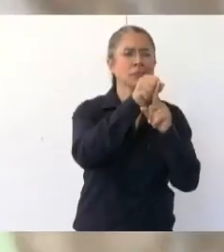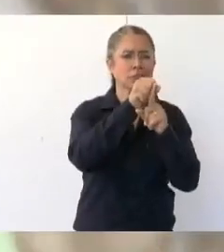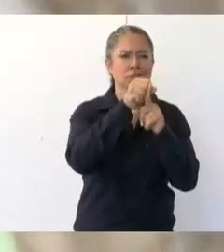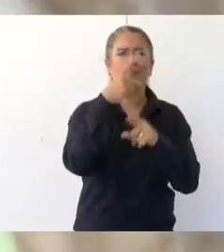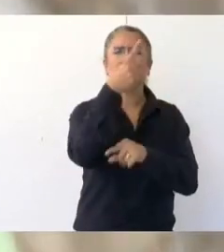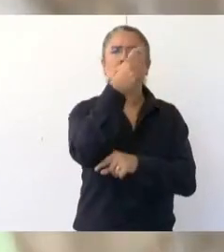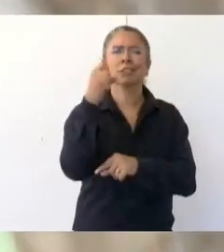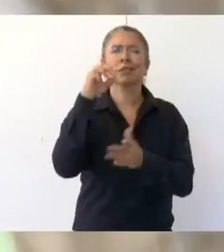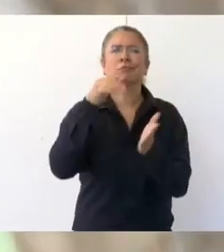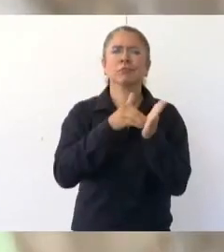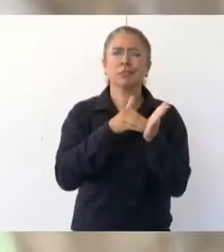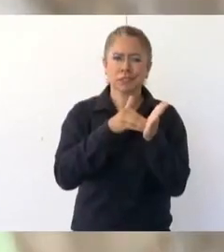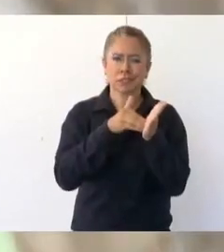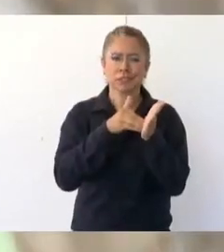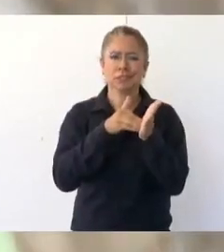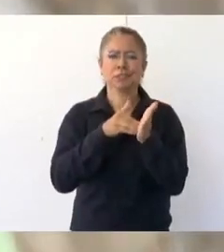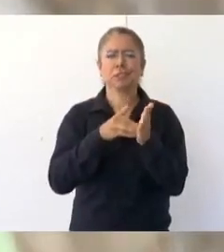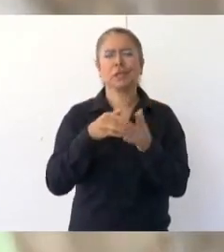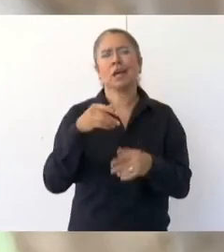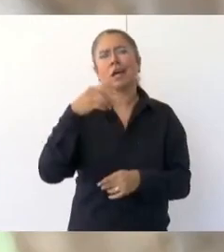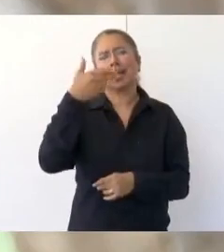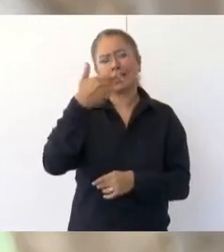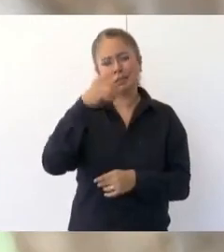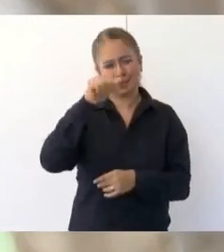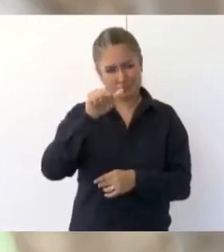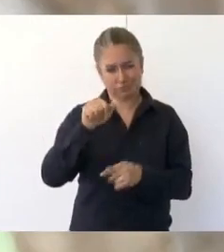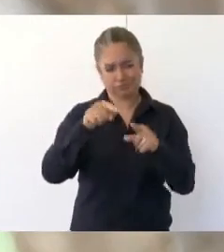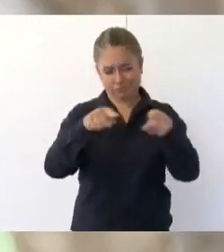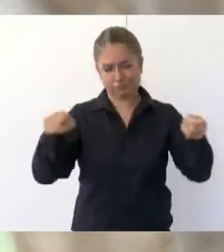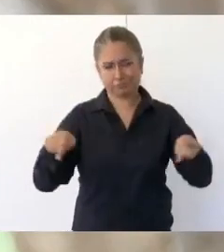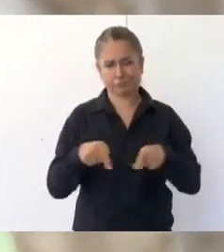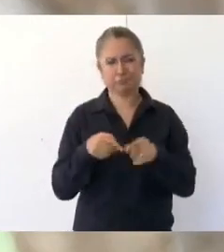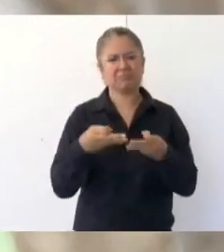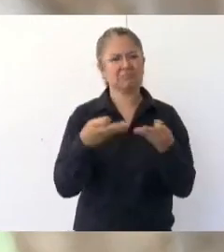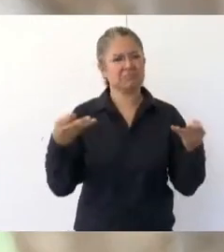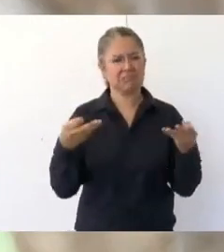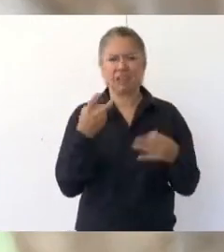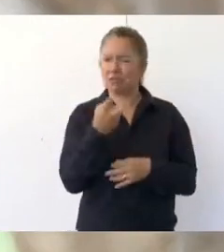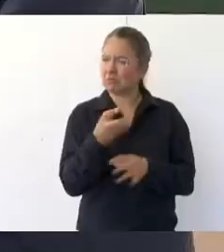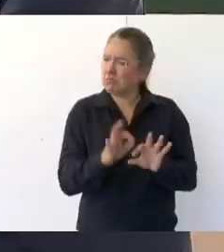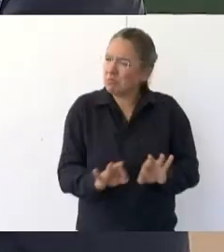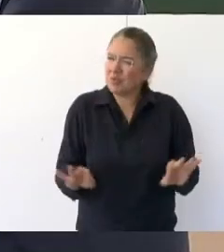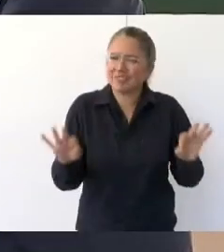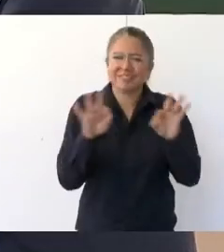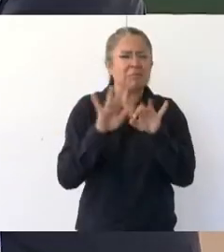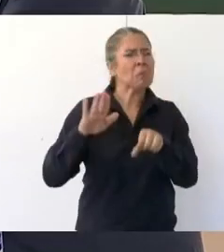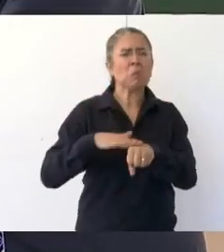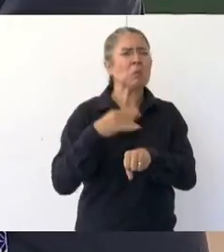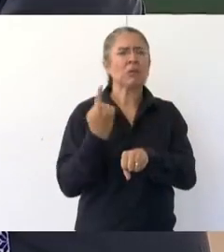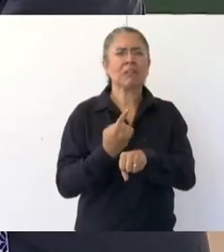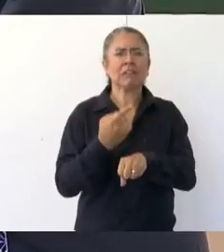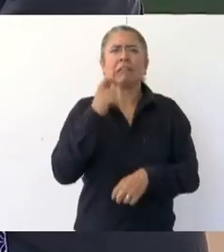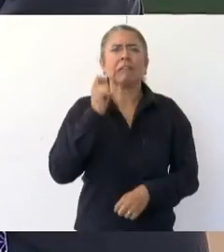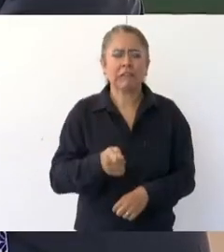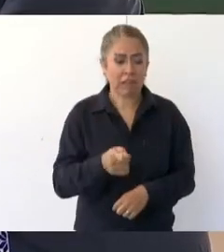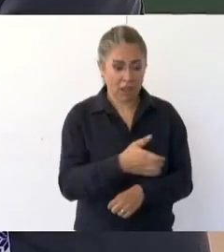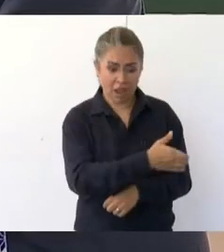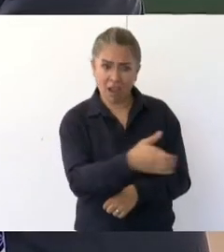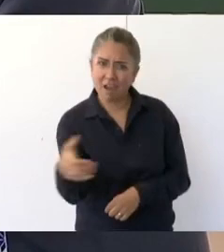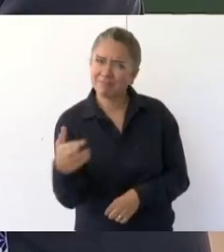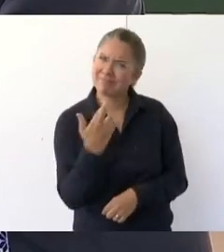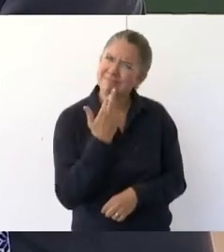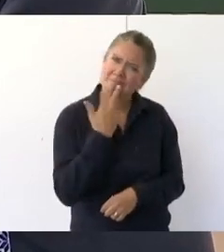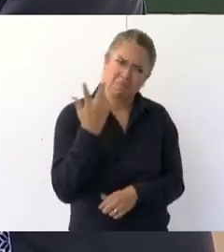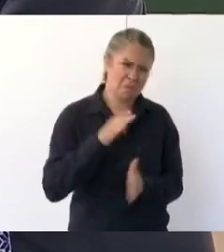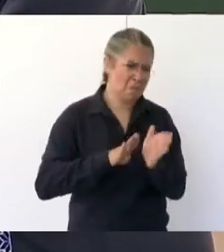muy importante porque significa más productividad en el campo. No es